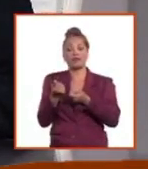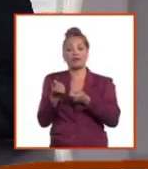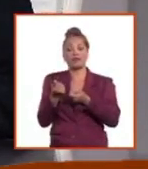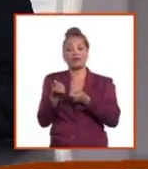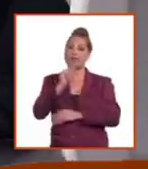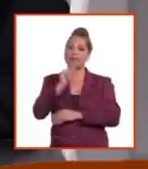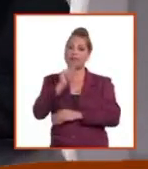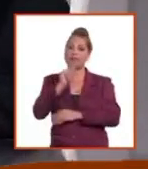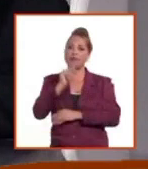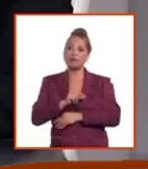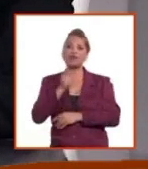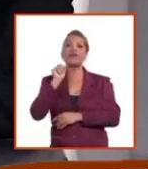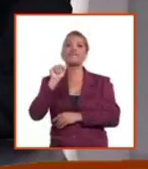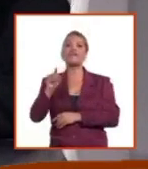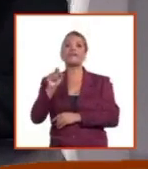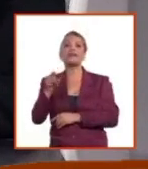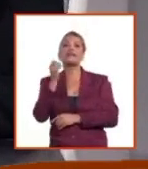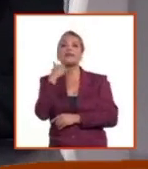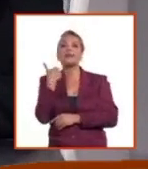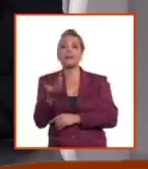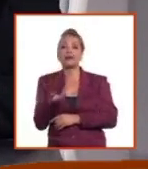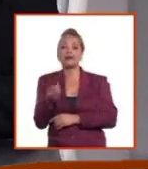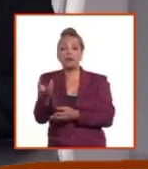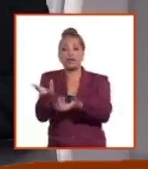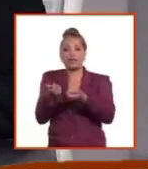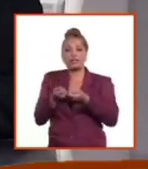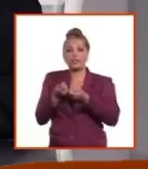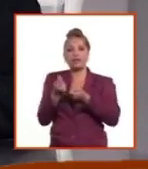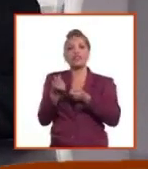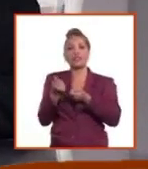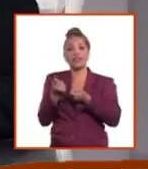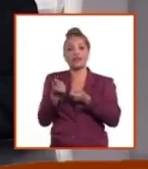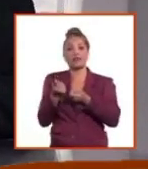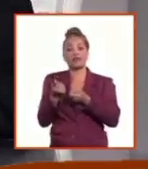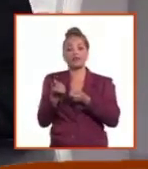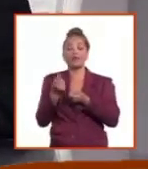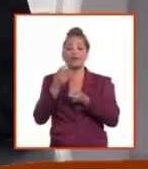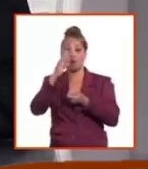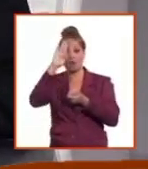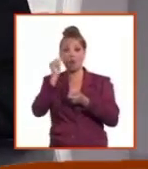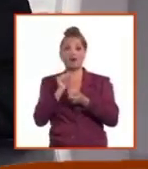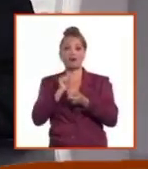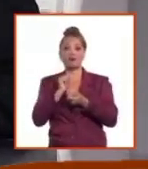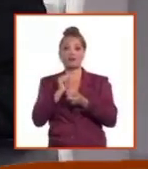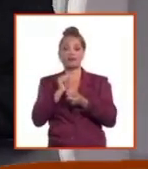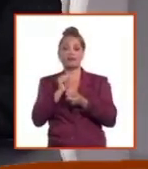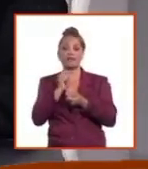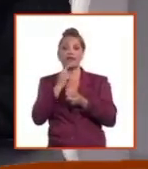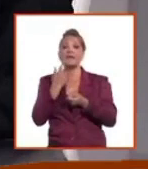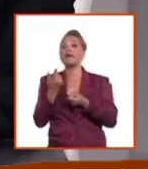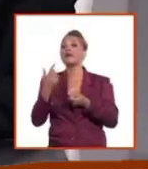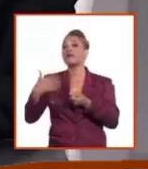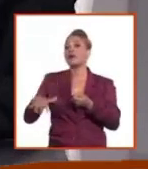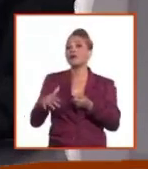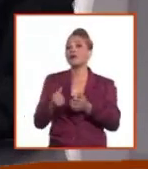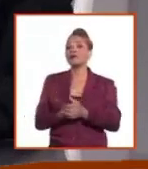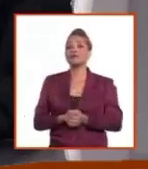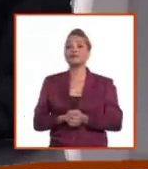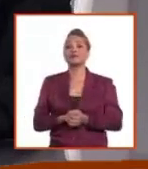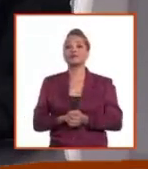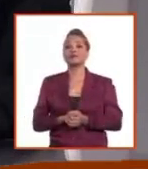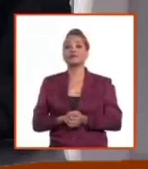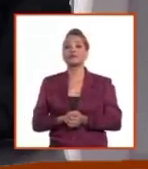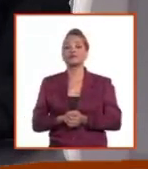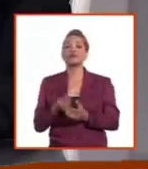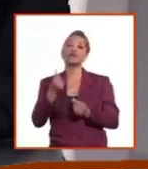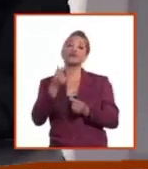jhuguá querrán dijimos claro juntos y después rap pero hay menos incentivo compran porque es más caro que la cosa está más presos comprando un tipo de cambio más bajo